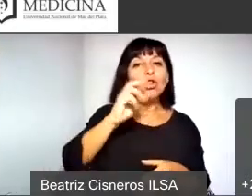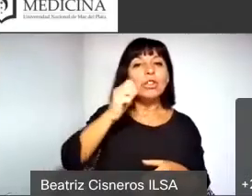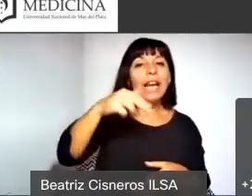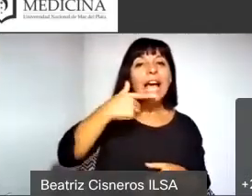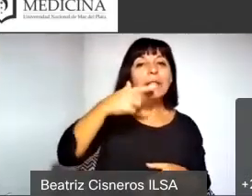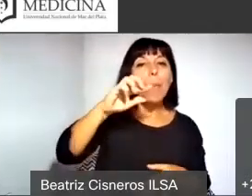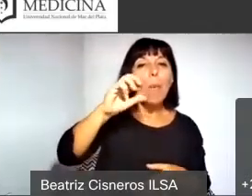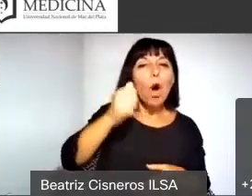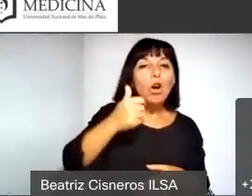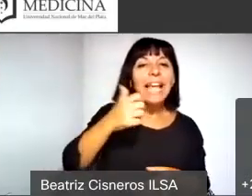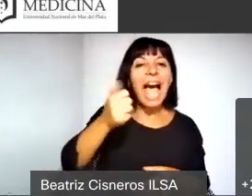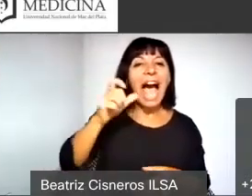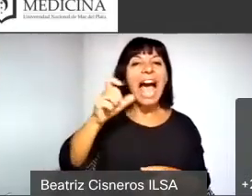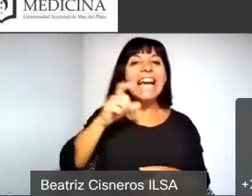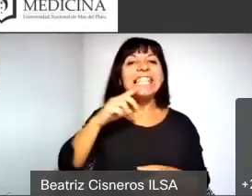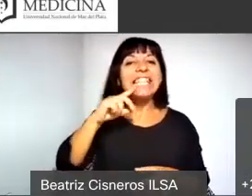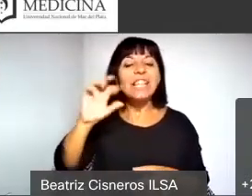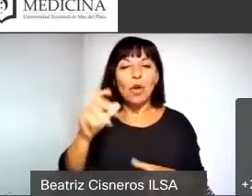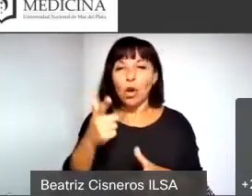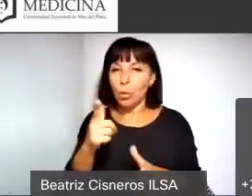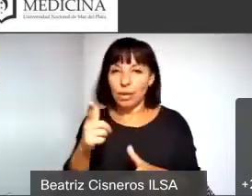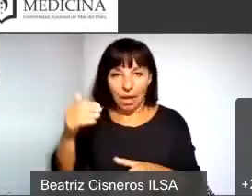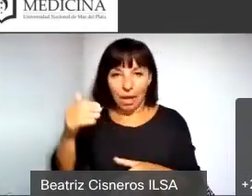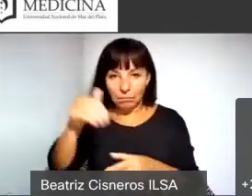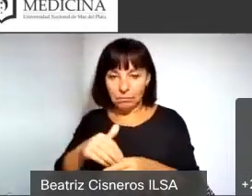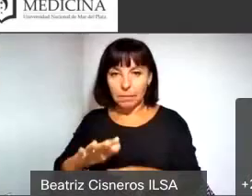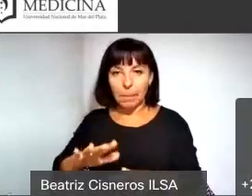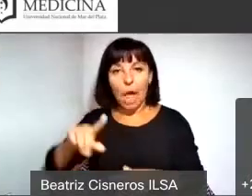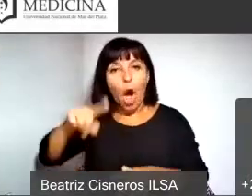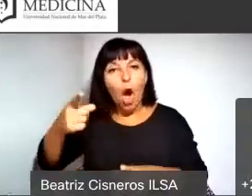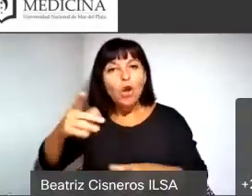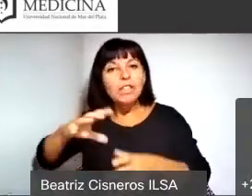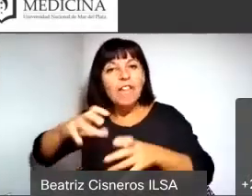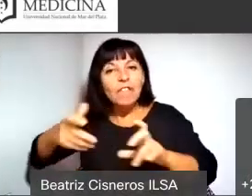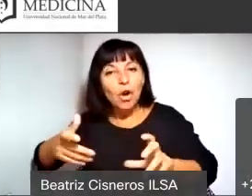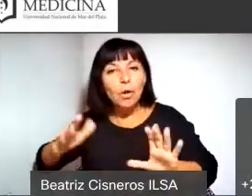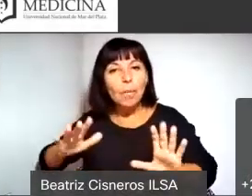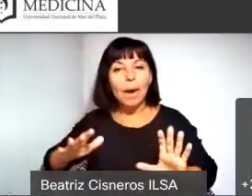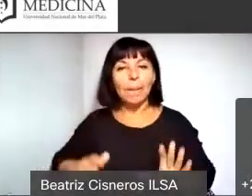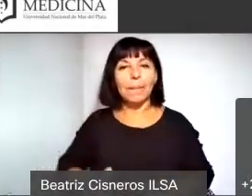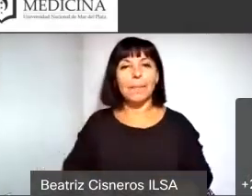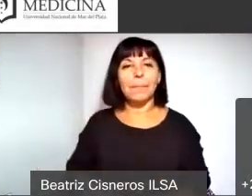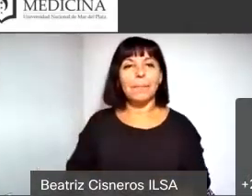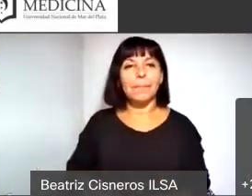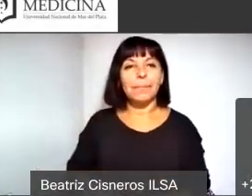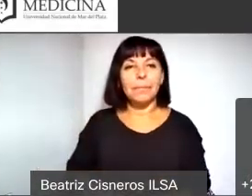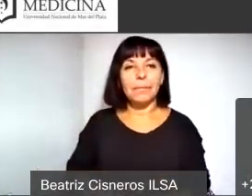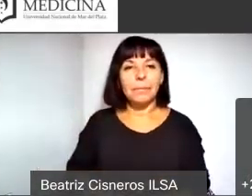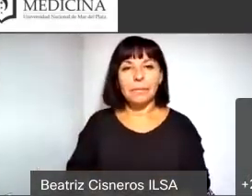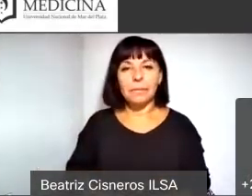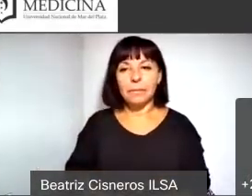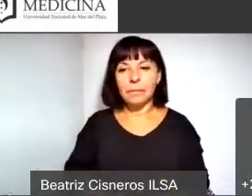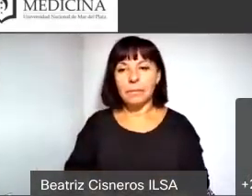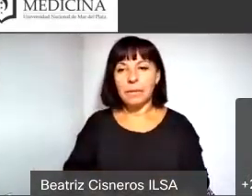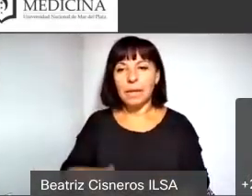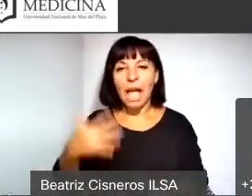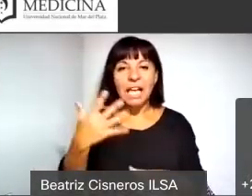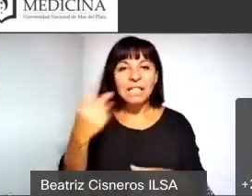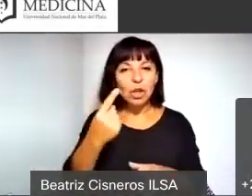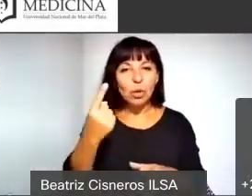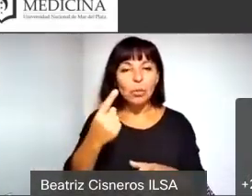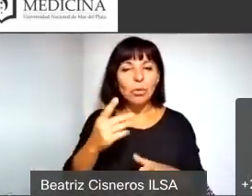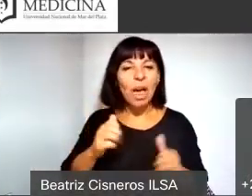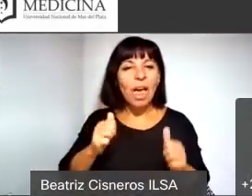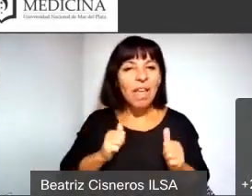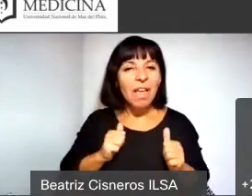sí. Y hay consumo de ATP. Bien, 5 minutos ahí leí de descanso, pero bueno, tenemos que seguir porque todavía queda un